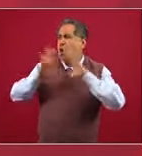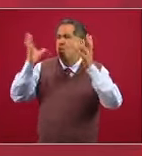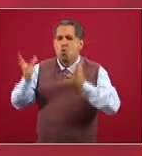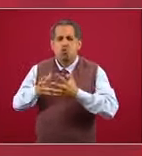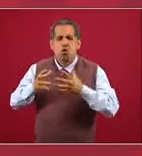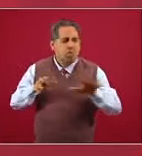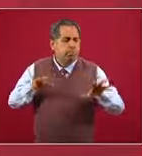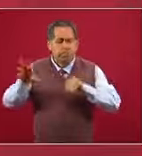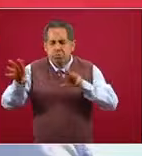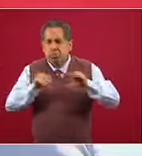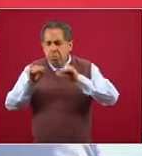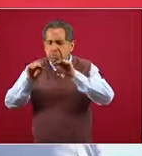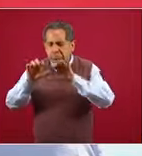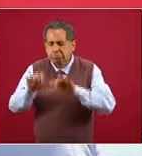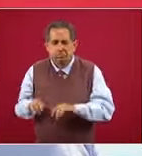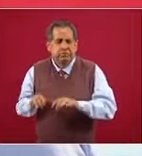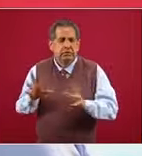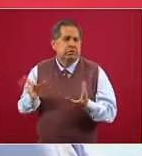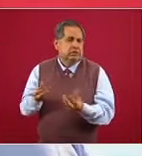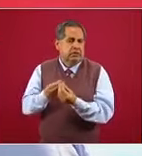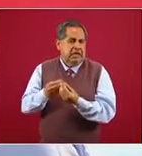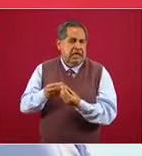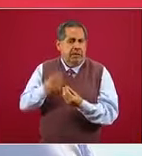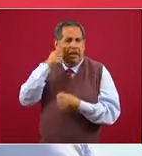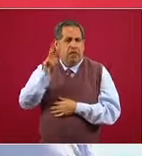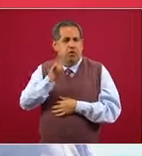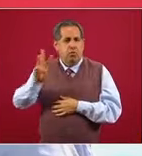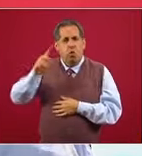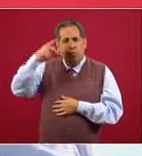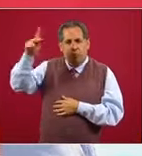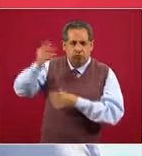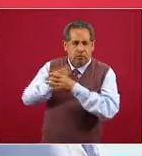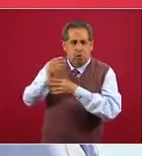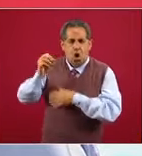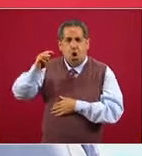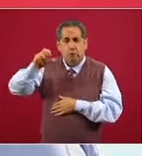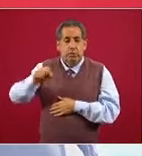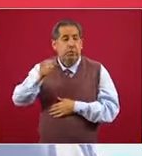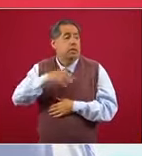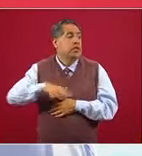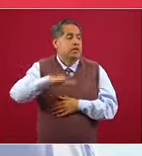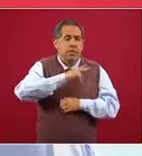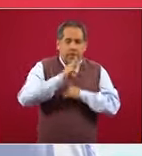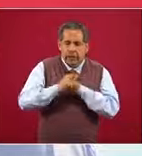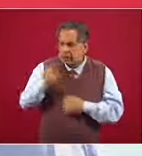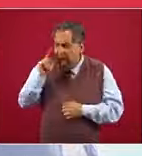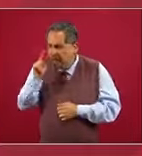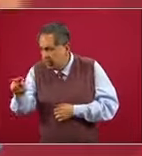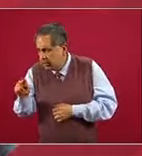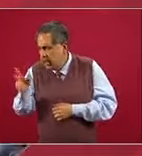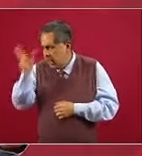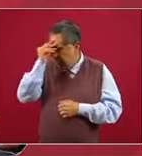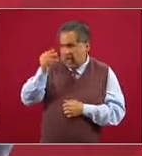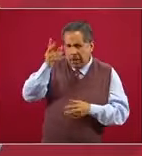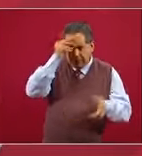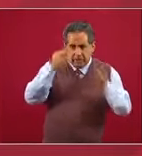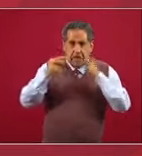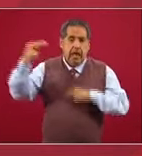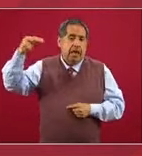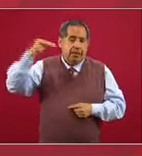secuenciación genética se suben a esta plataforma para que entonces todos los países miembros las puedan observar. Así como ellos